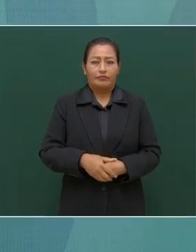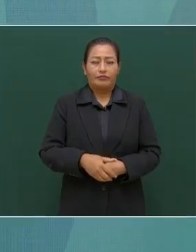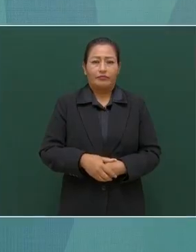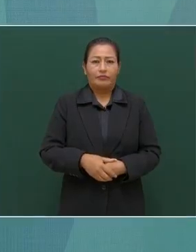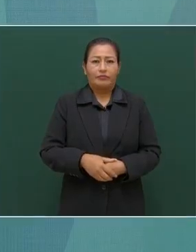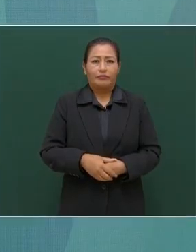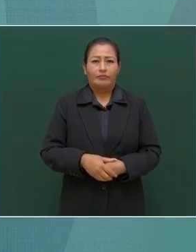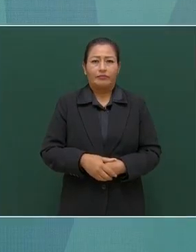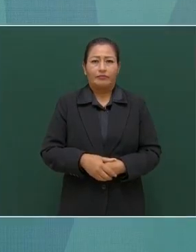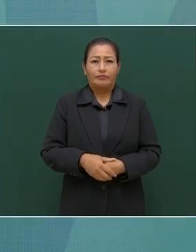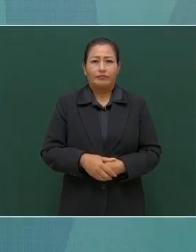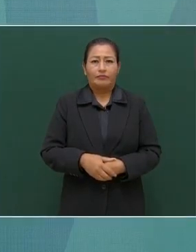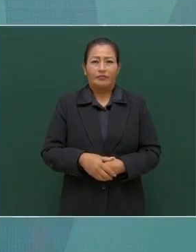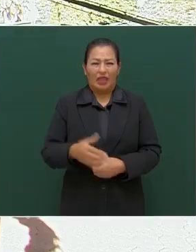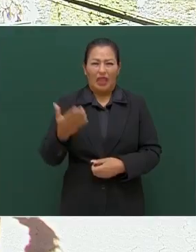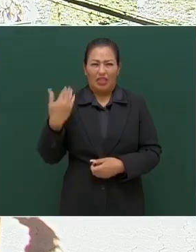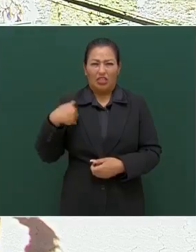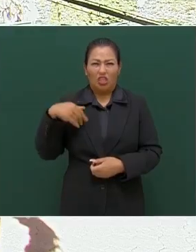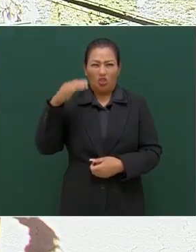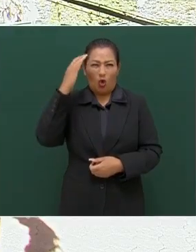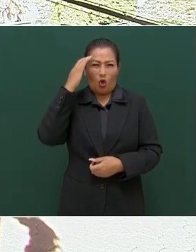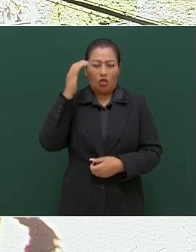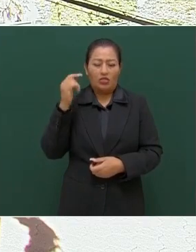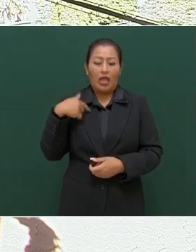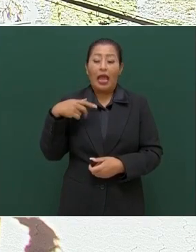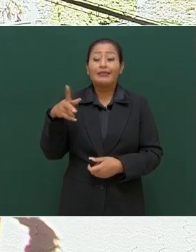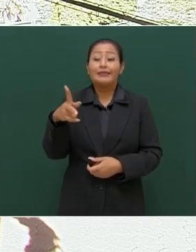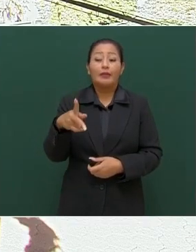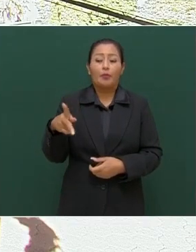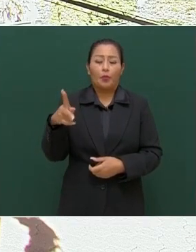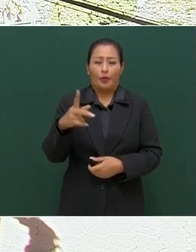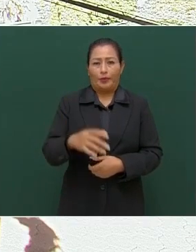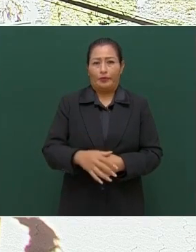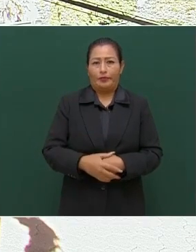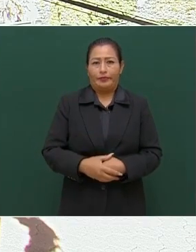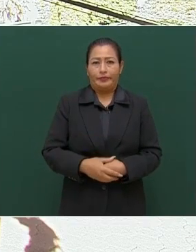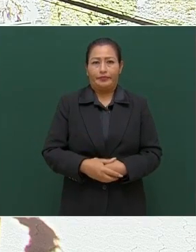le conocía como pueblo.